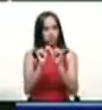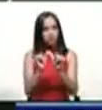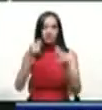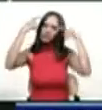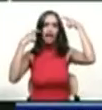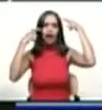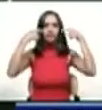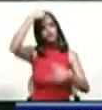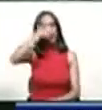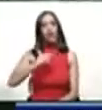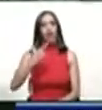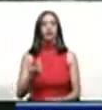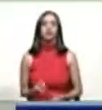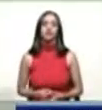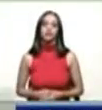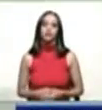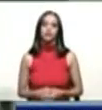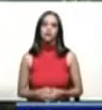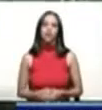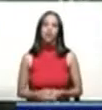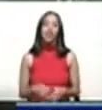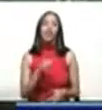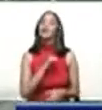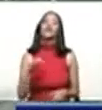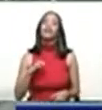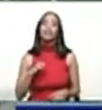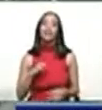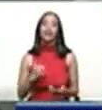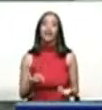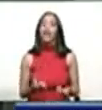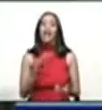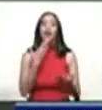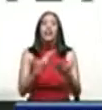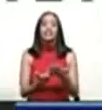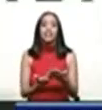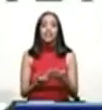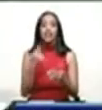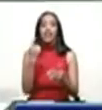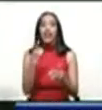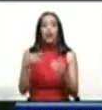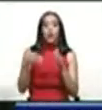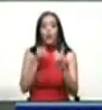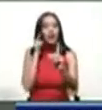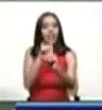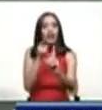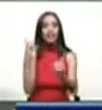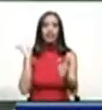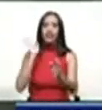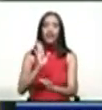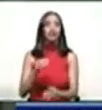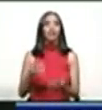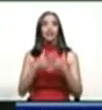Chávez radical. Las privatizaciones eran una exigencia, era un mandato que venía del norte. Bueno,